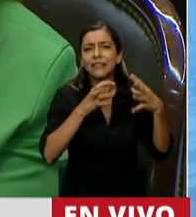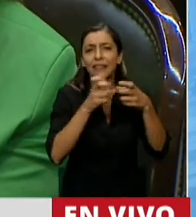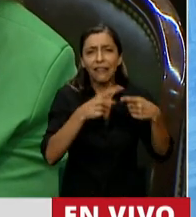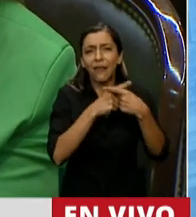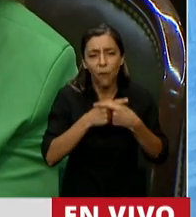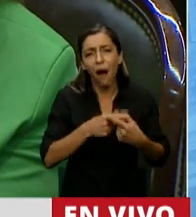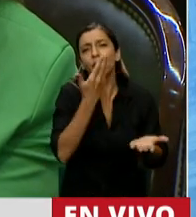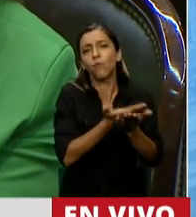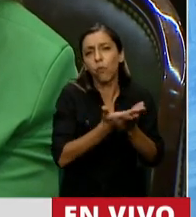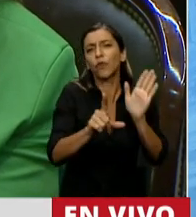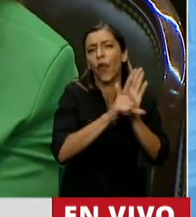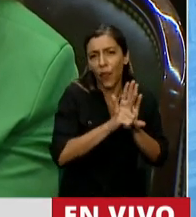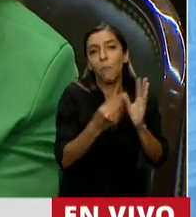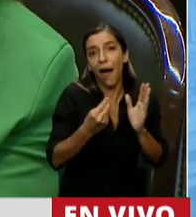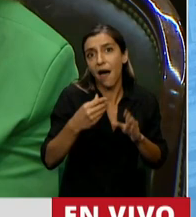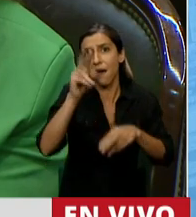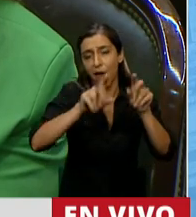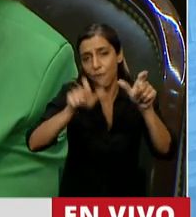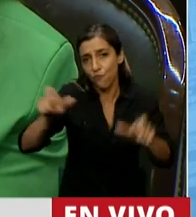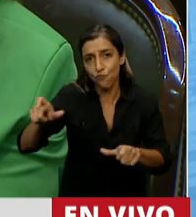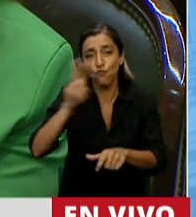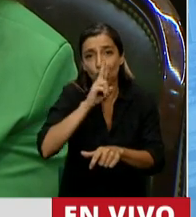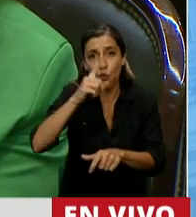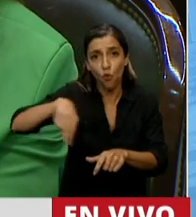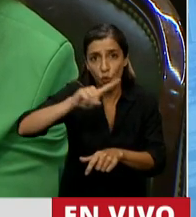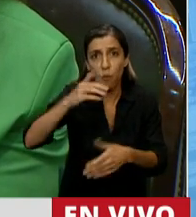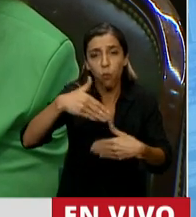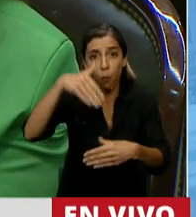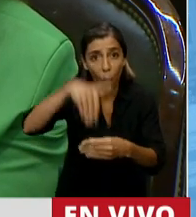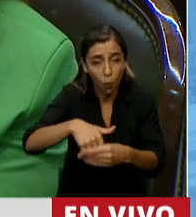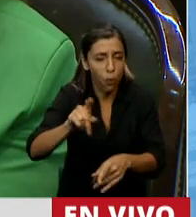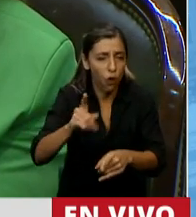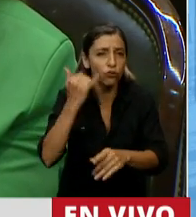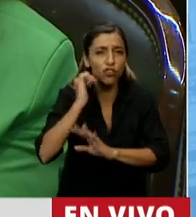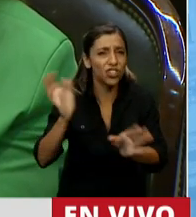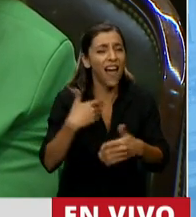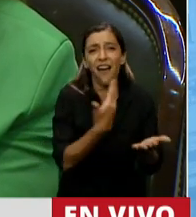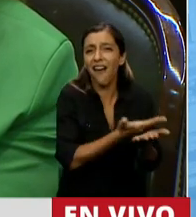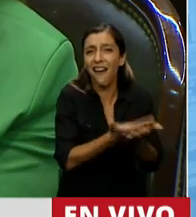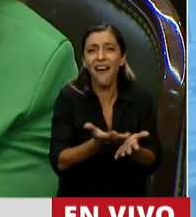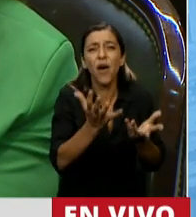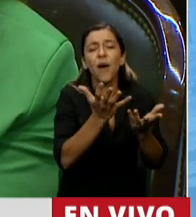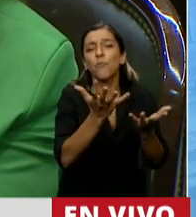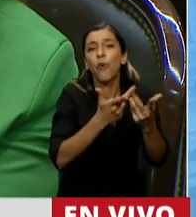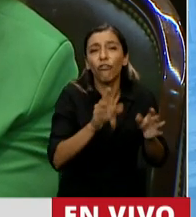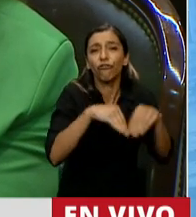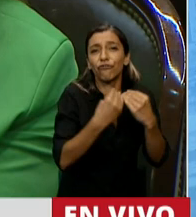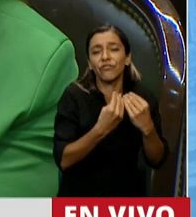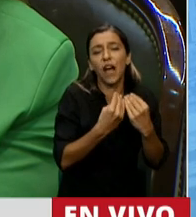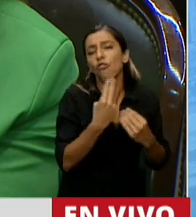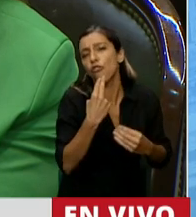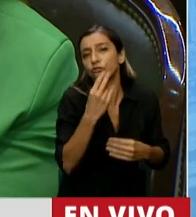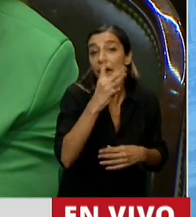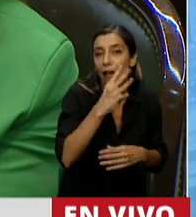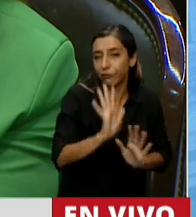presentaciones de ley para que las mujeres podamos votar, entre 11 y 14 proyectos de ley se habían presentado,